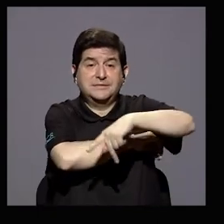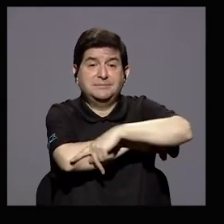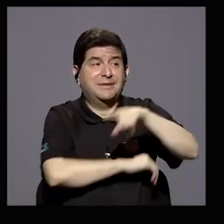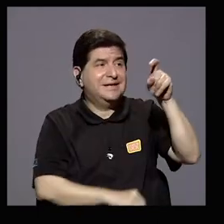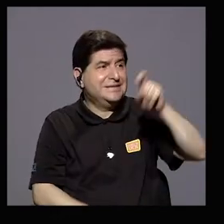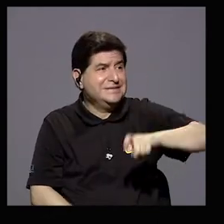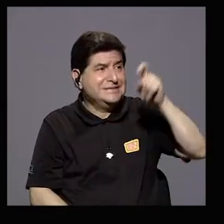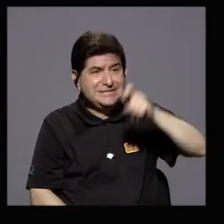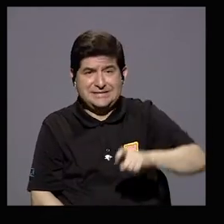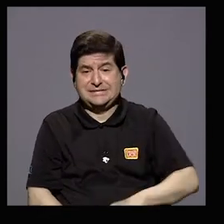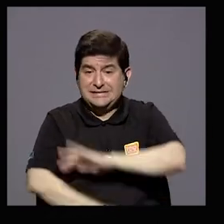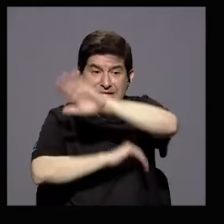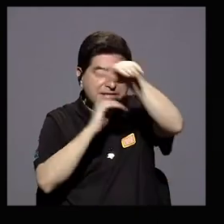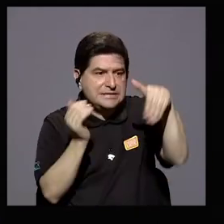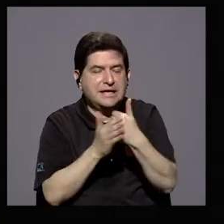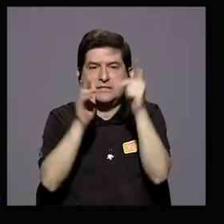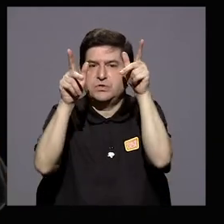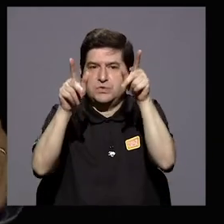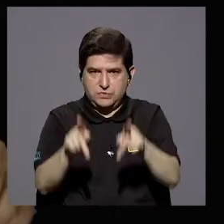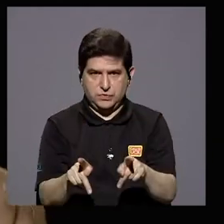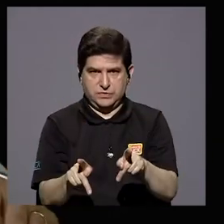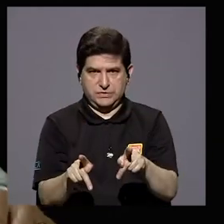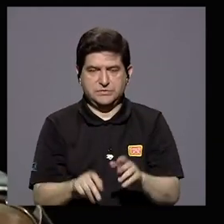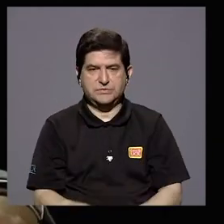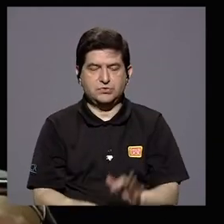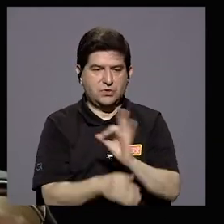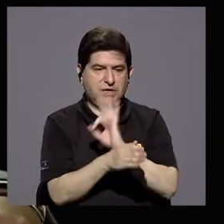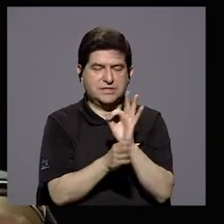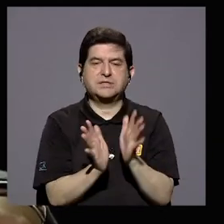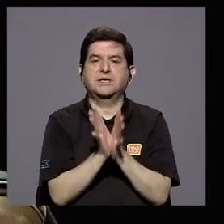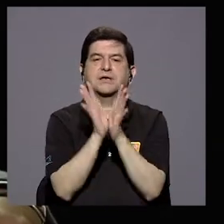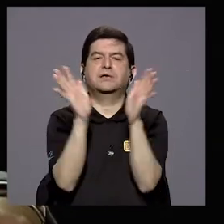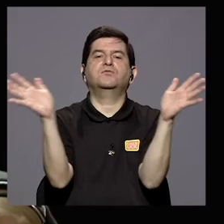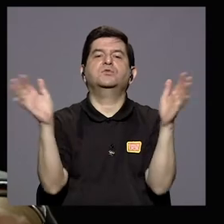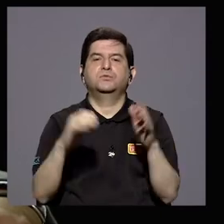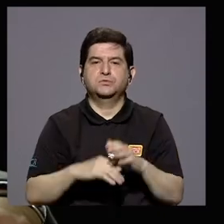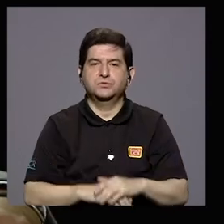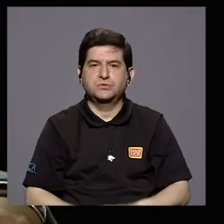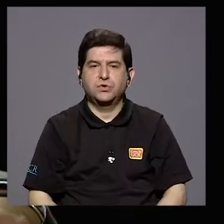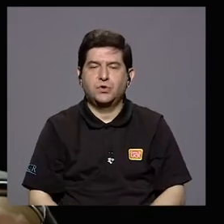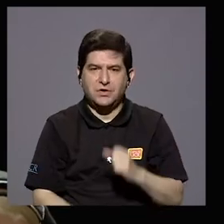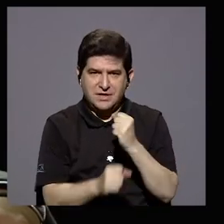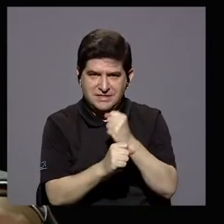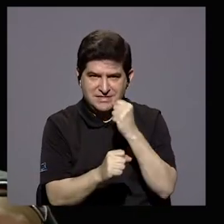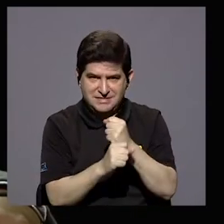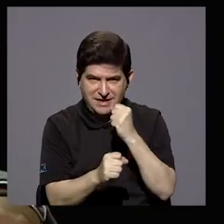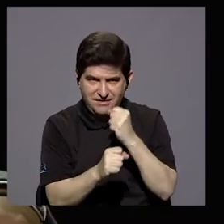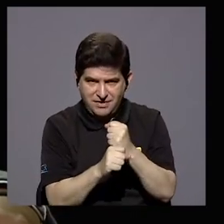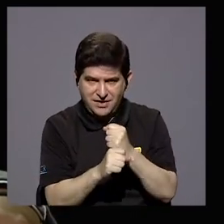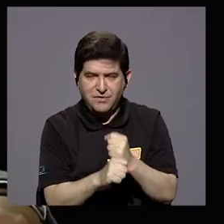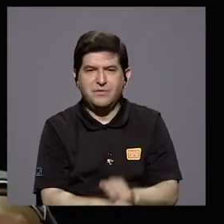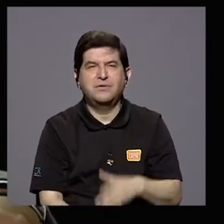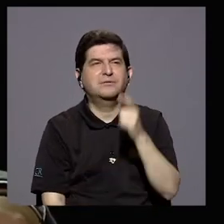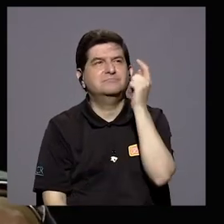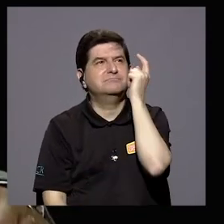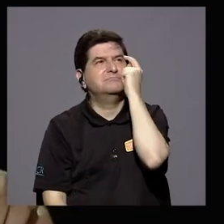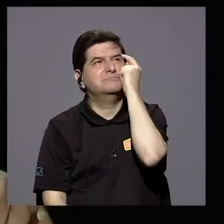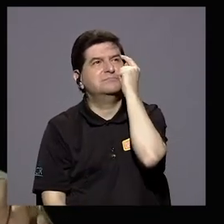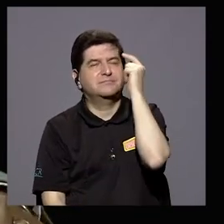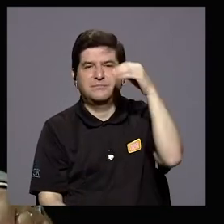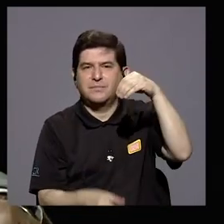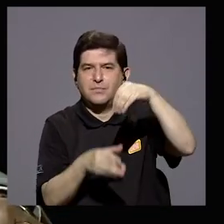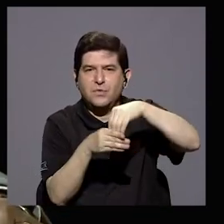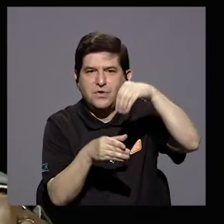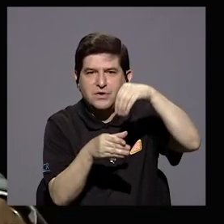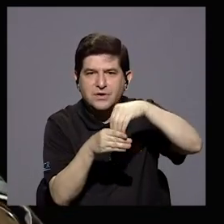país necesita, de parte de todos los que hacemos función pública, un trabajo por